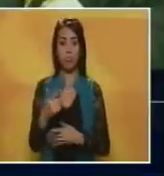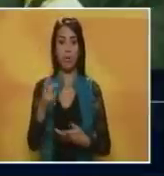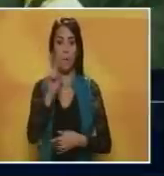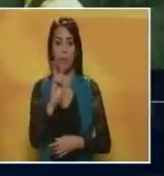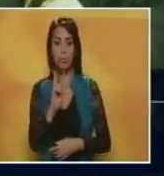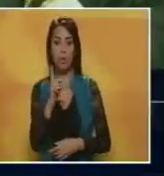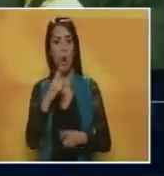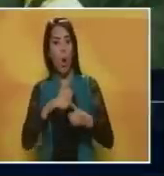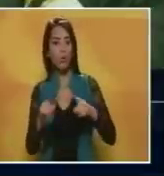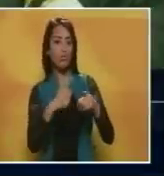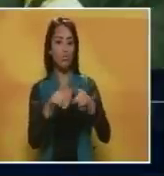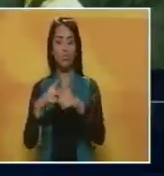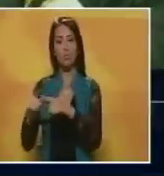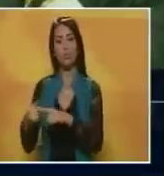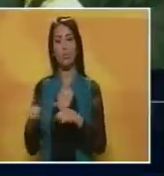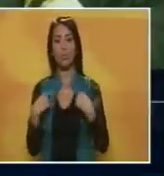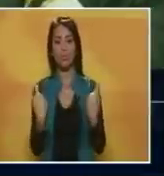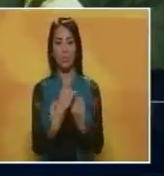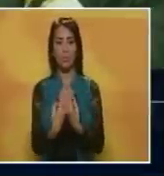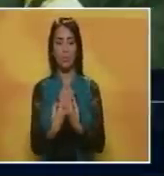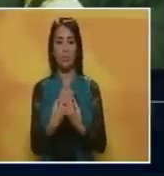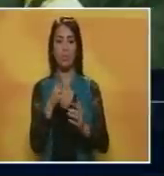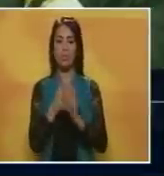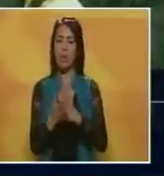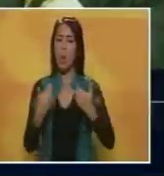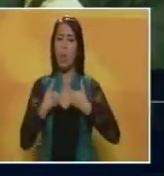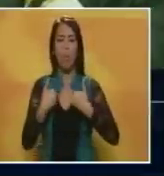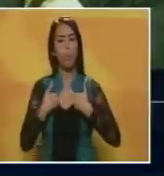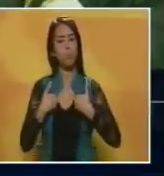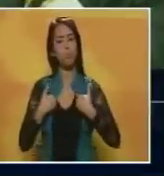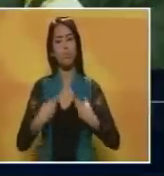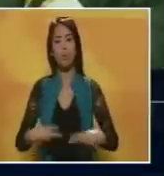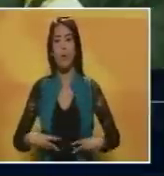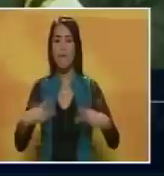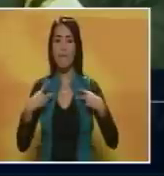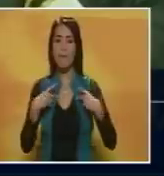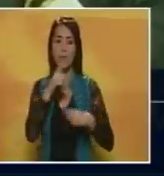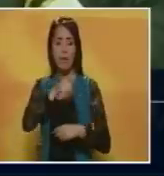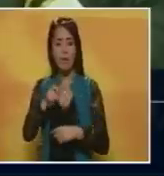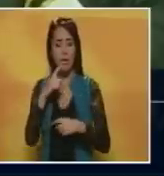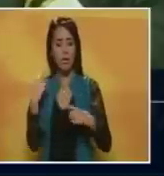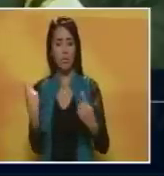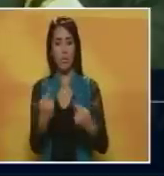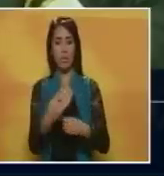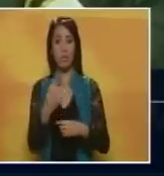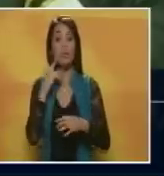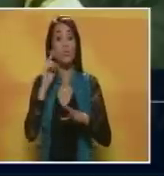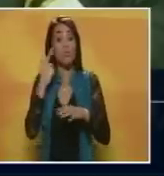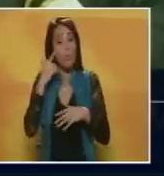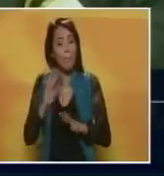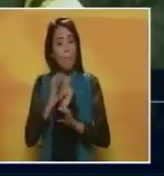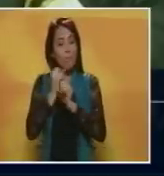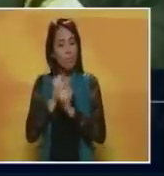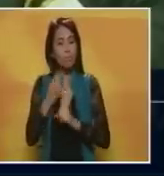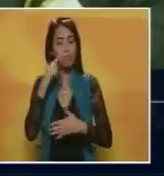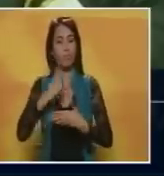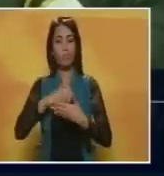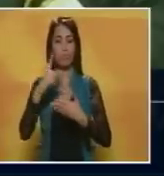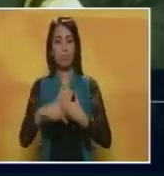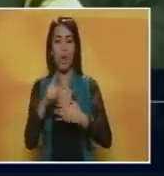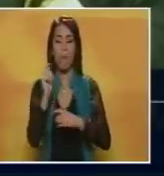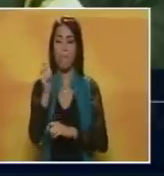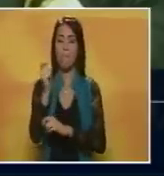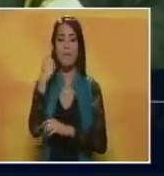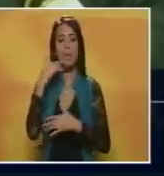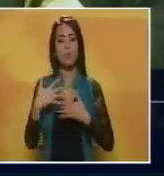vienen de otros lugares y que han afectado la vida de estos campos mineros yo aspiro que con el plan de minería que estamos llevando